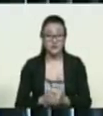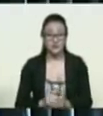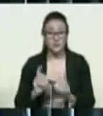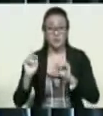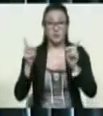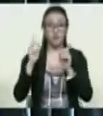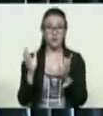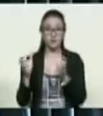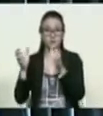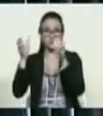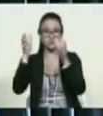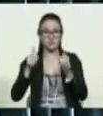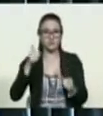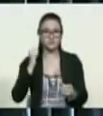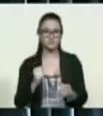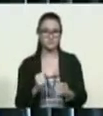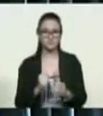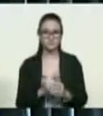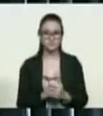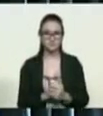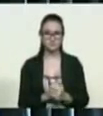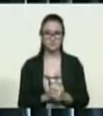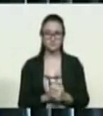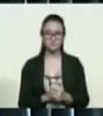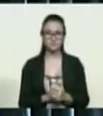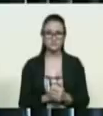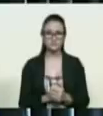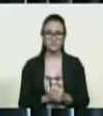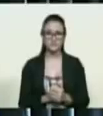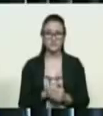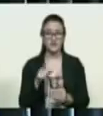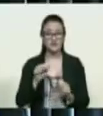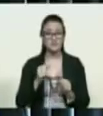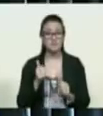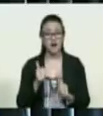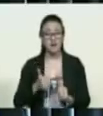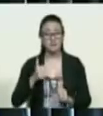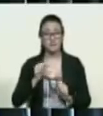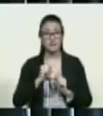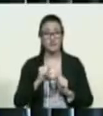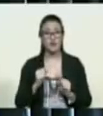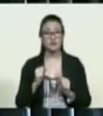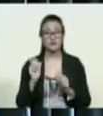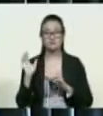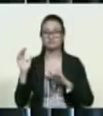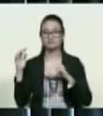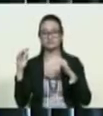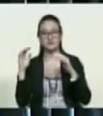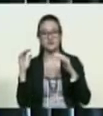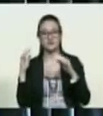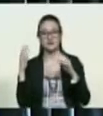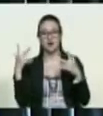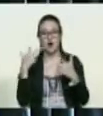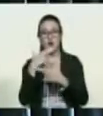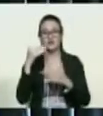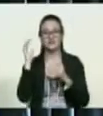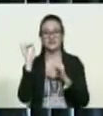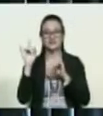que venía desde el Chevrolet Orlando, el llamado dron del equipo 1, se perdió en su trayectoria y se